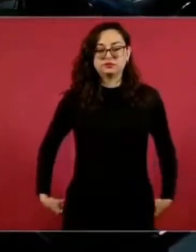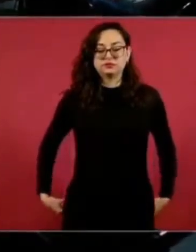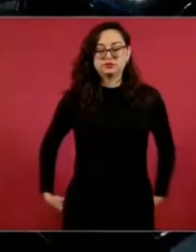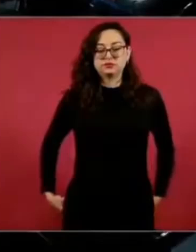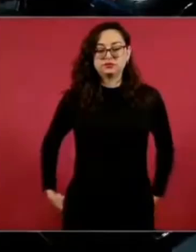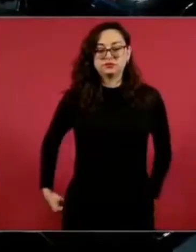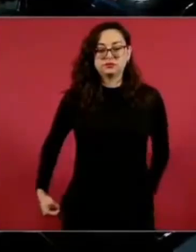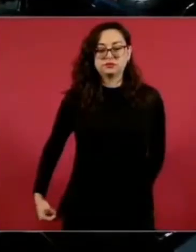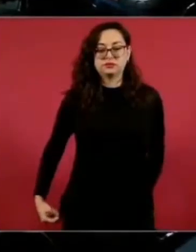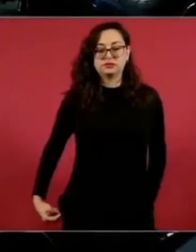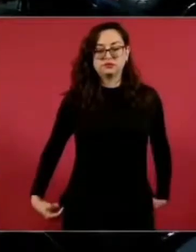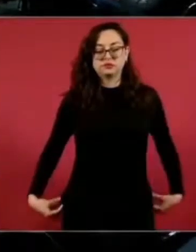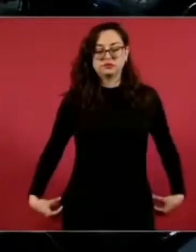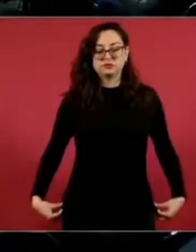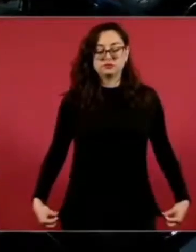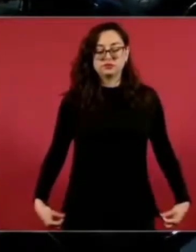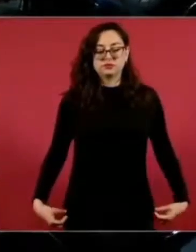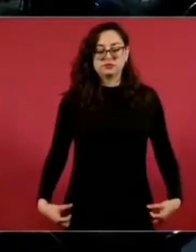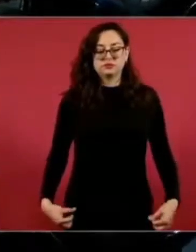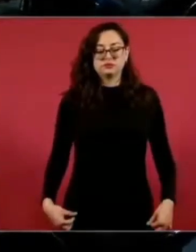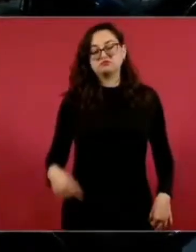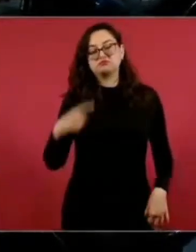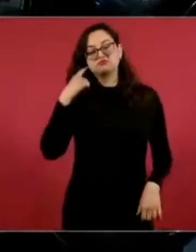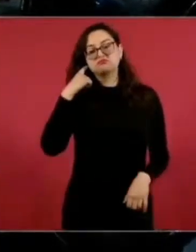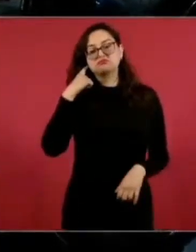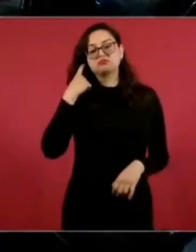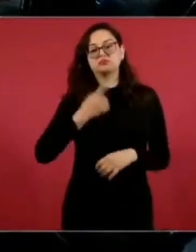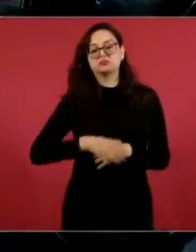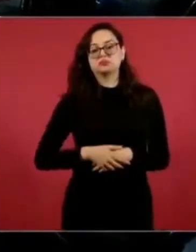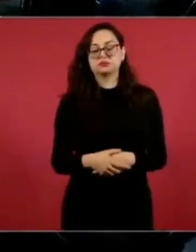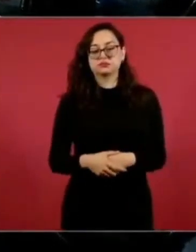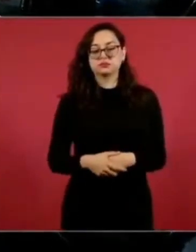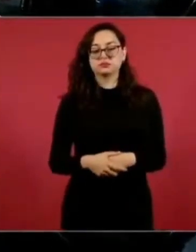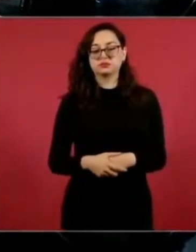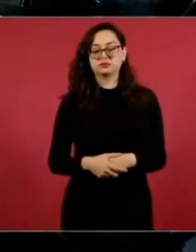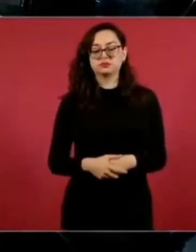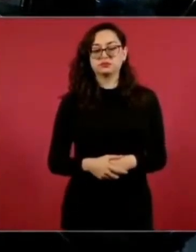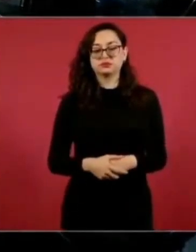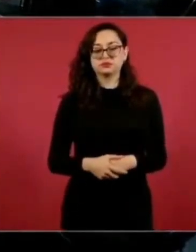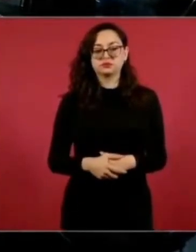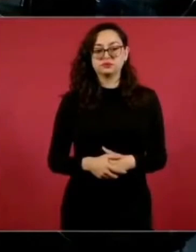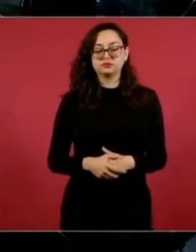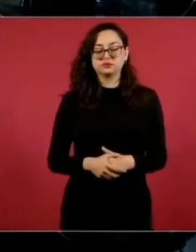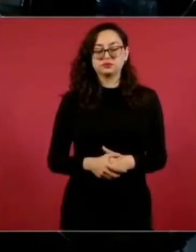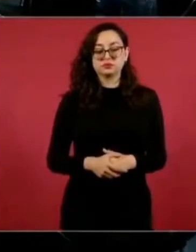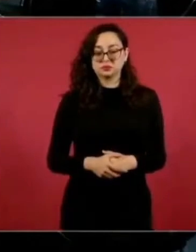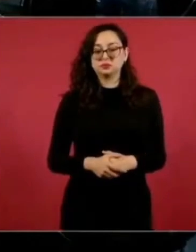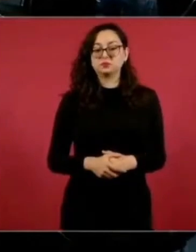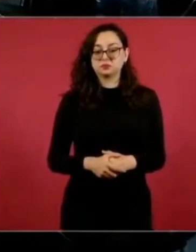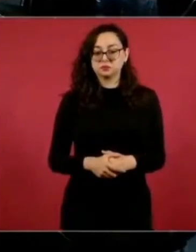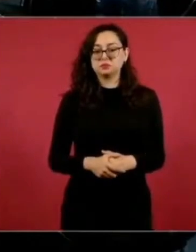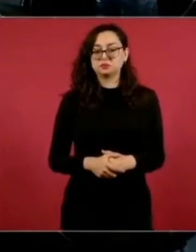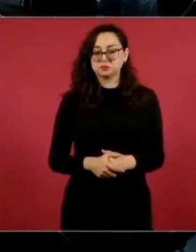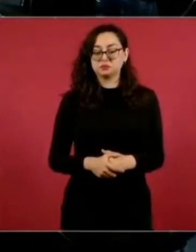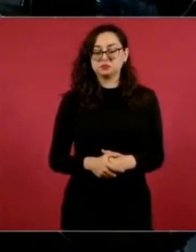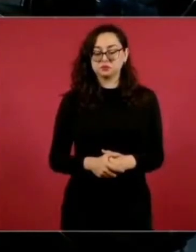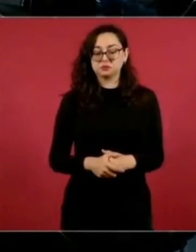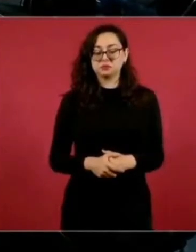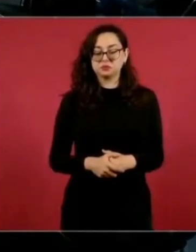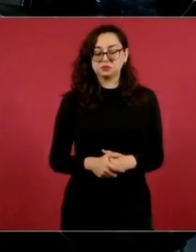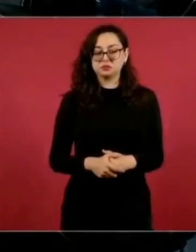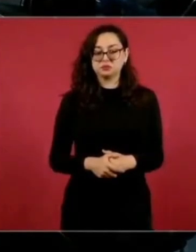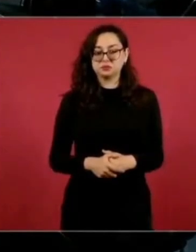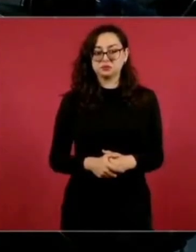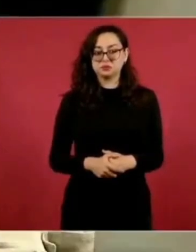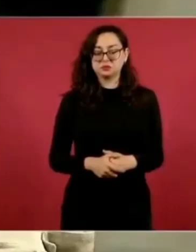que posiblemente pudiera ser un detonante lo del habla de un quinto autobús que desapareció de la escena. Sí, sí. El